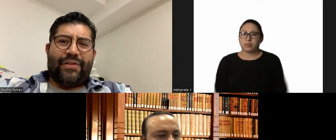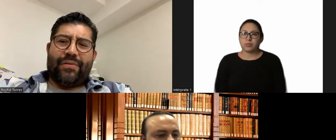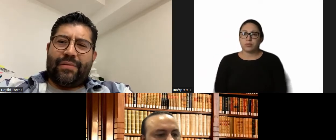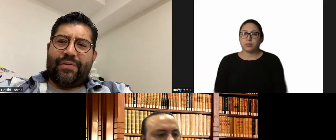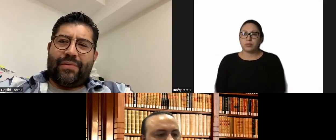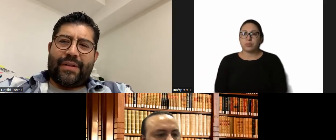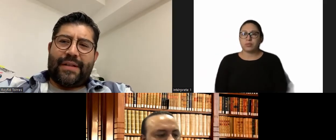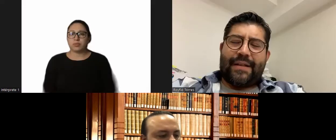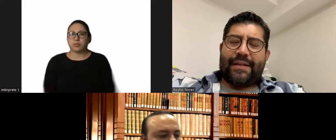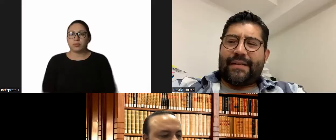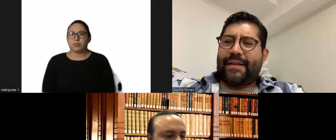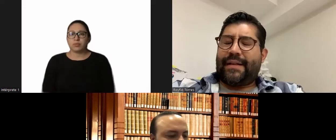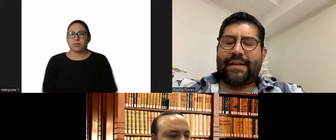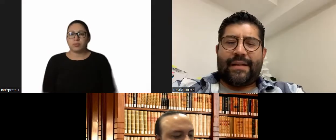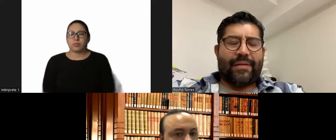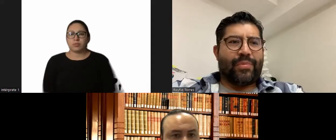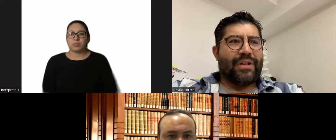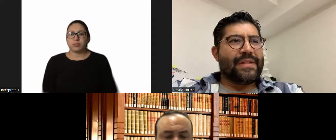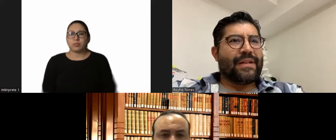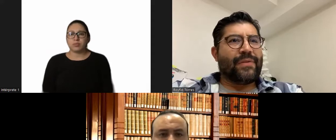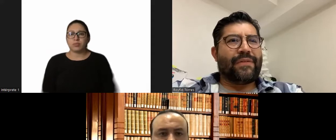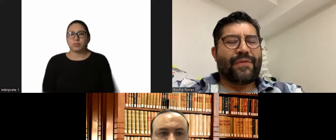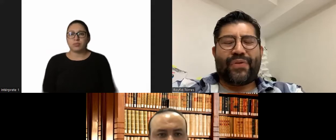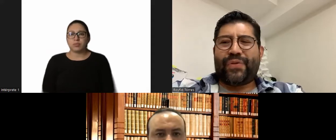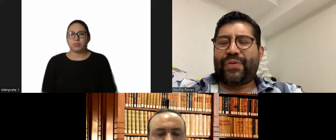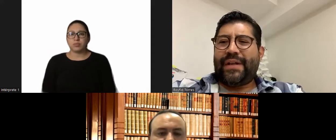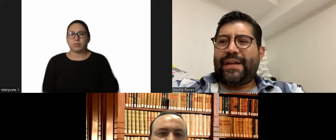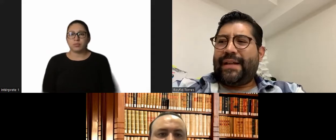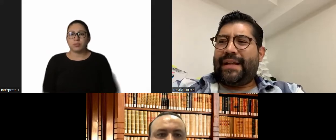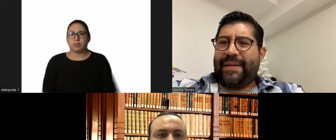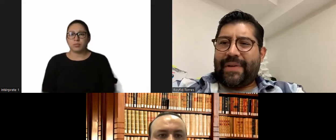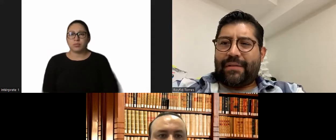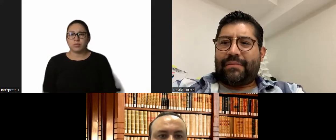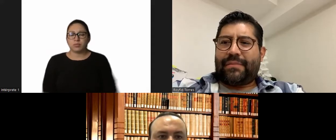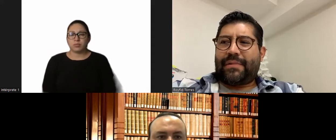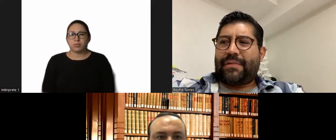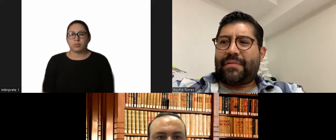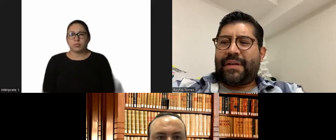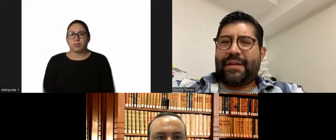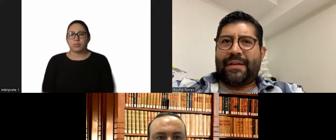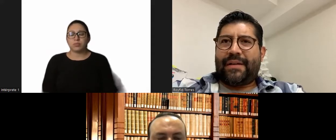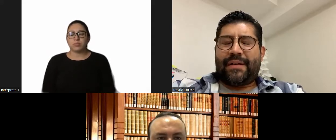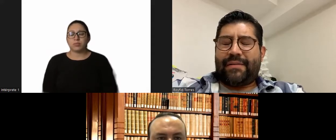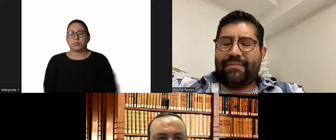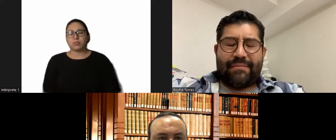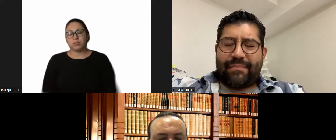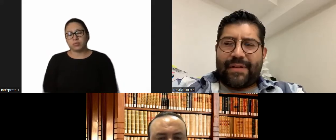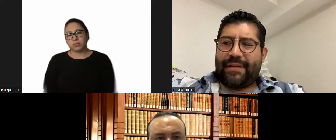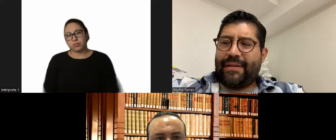Sí, yo no quisiera seguir polemizando en el fondo del tema.